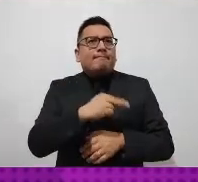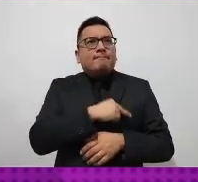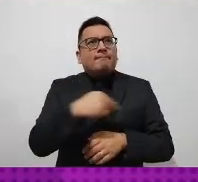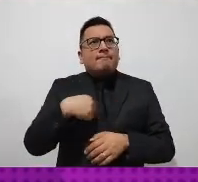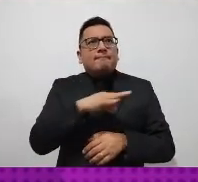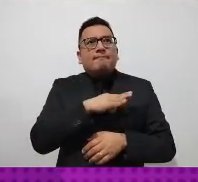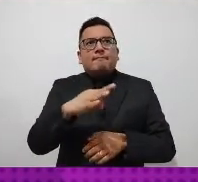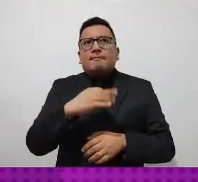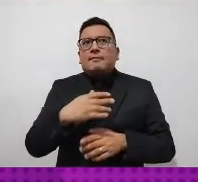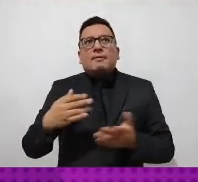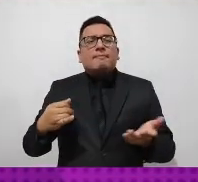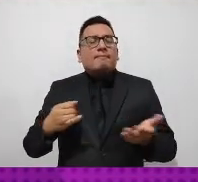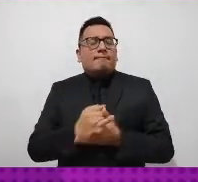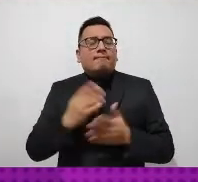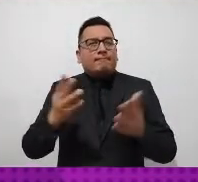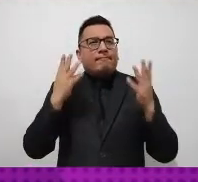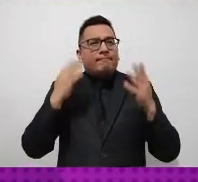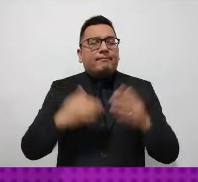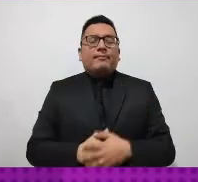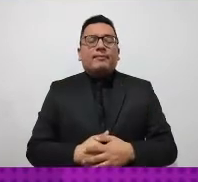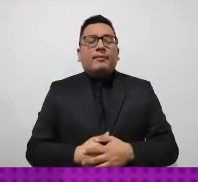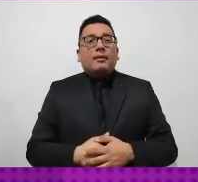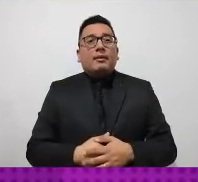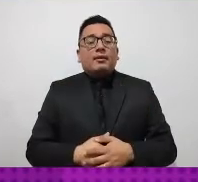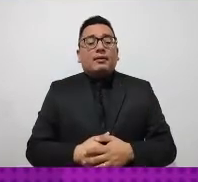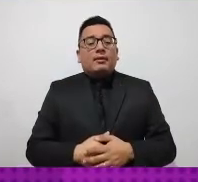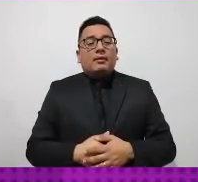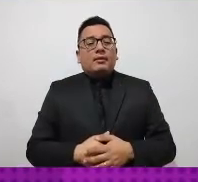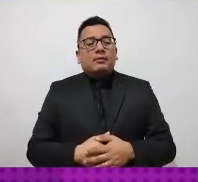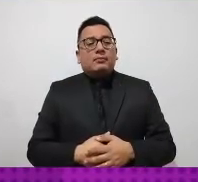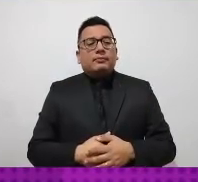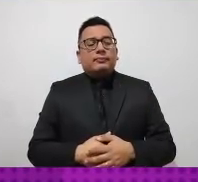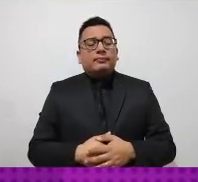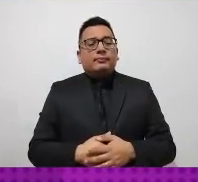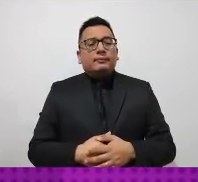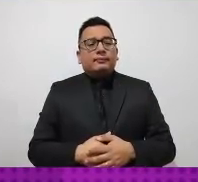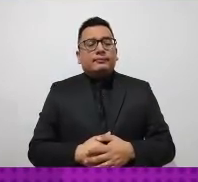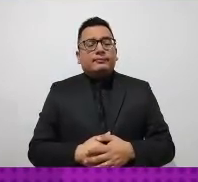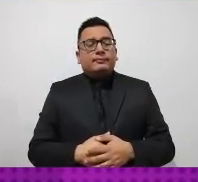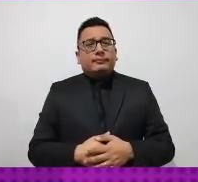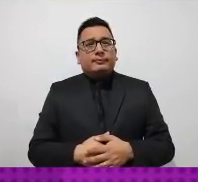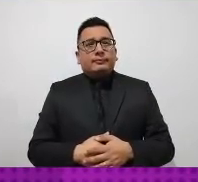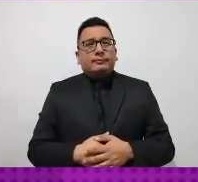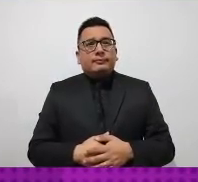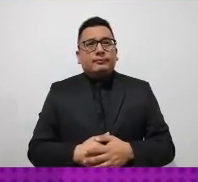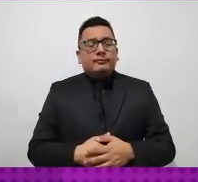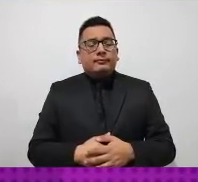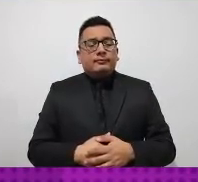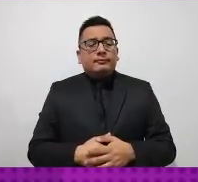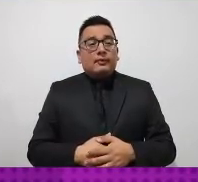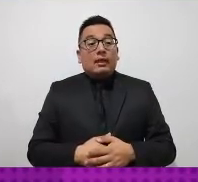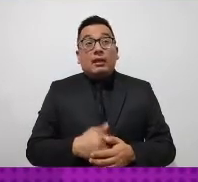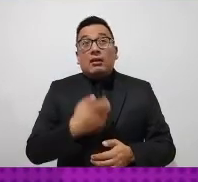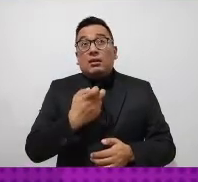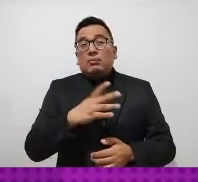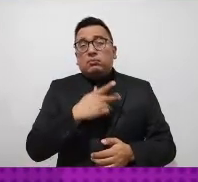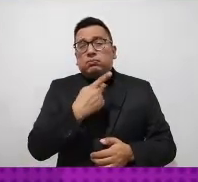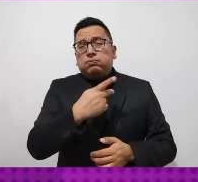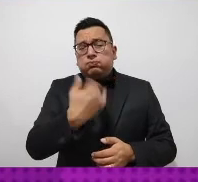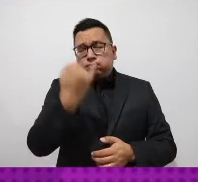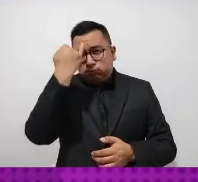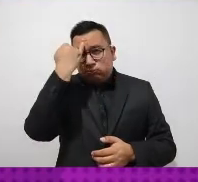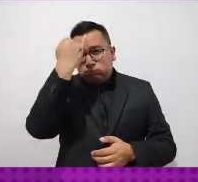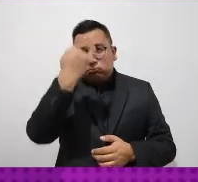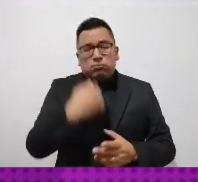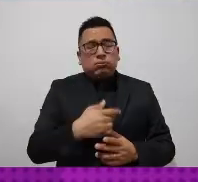más expedita en este tema. Consejera, este tipo de programas de Red de Mujeres Electas que traen un beneficio sin lugar a dudas